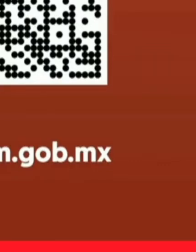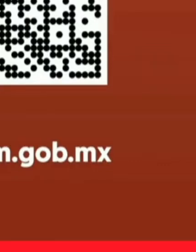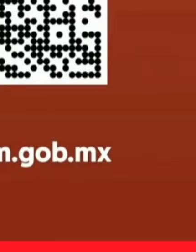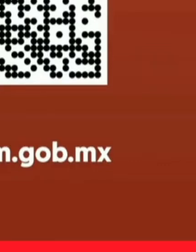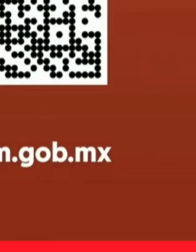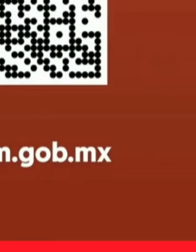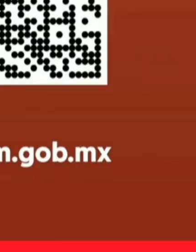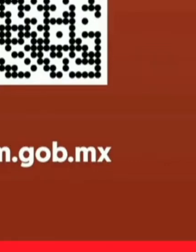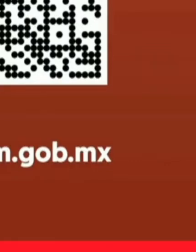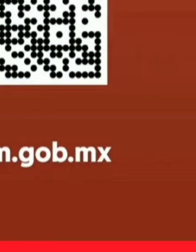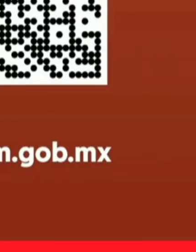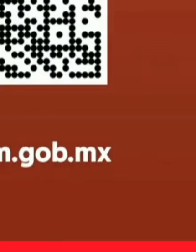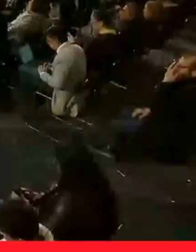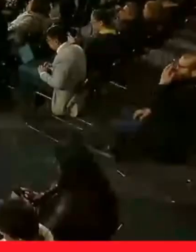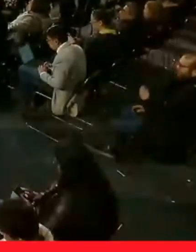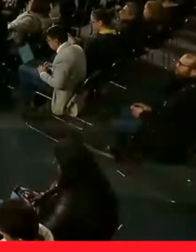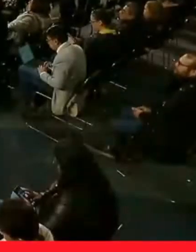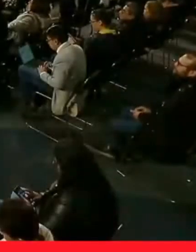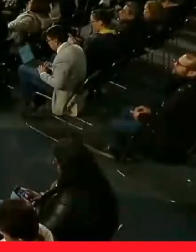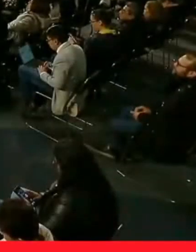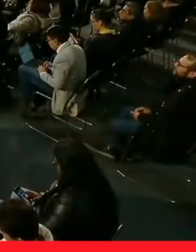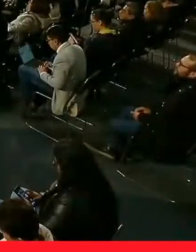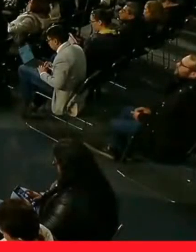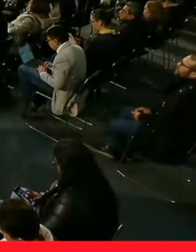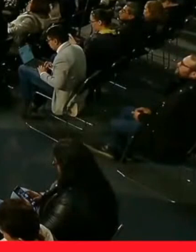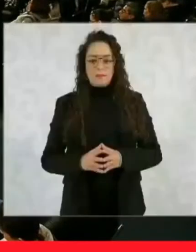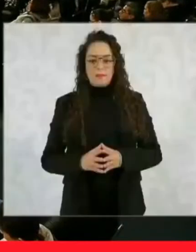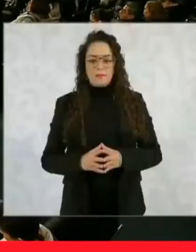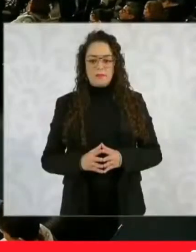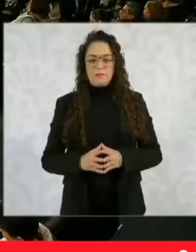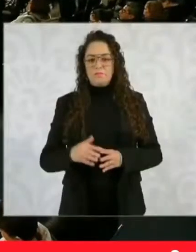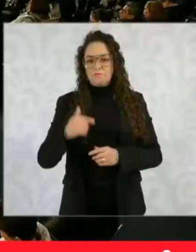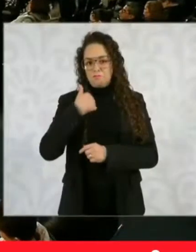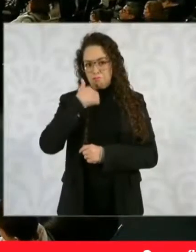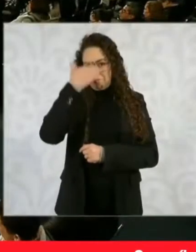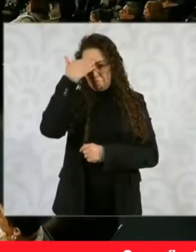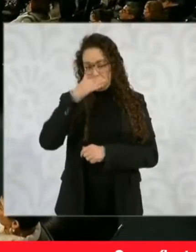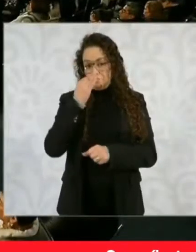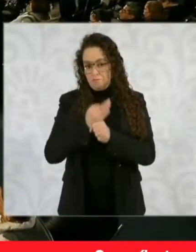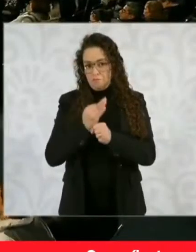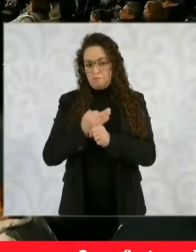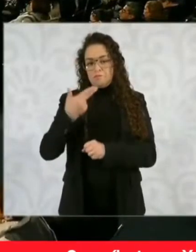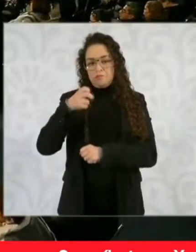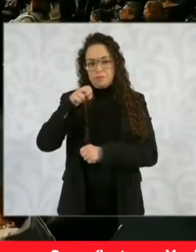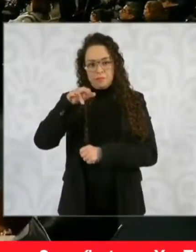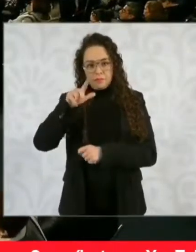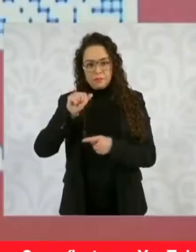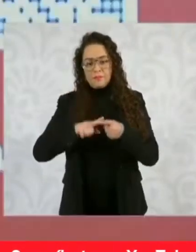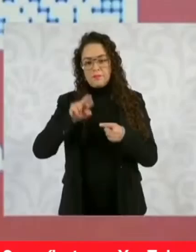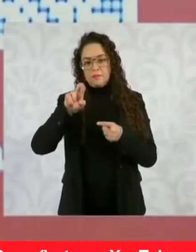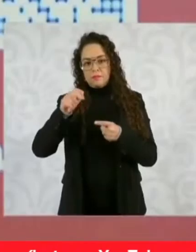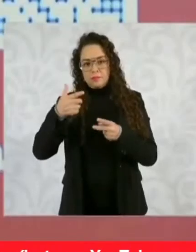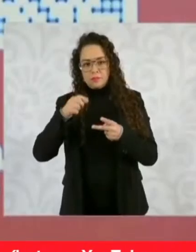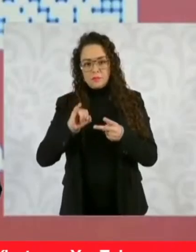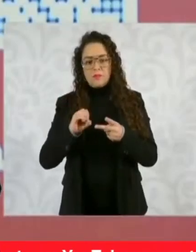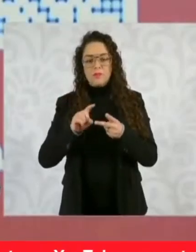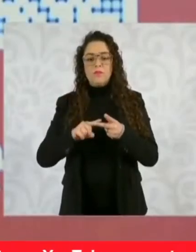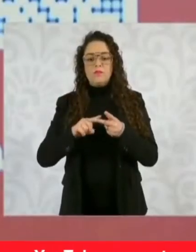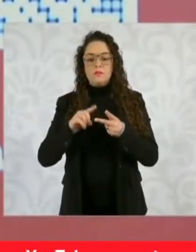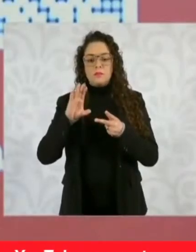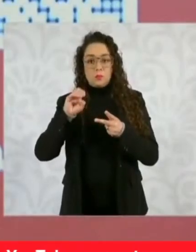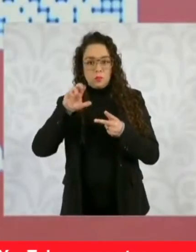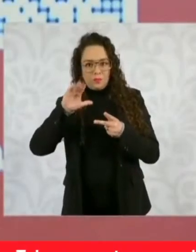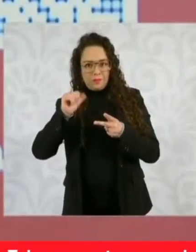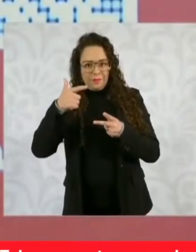las mexicanas. Estoy segura en este momento que Ermila Galindo, Elvia Carrillo Puerto, Refugio Cuca García, las miles de mujeres